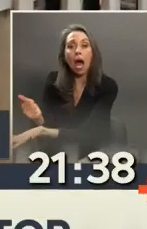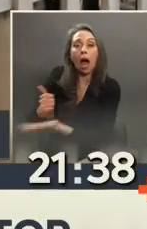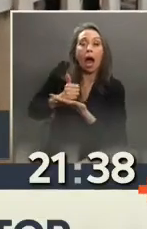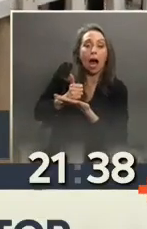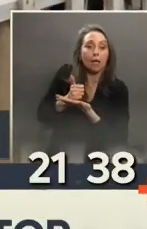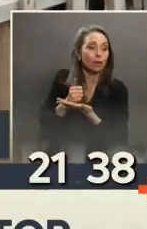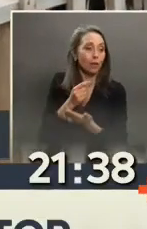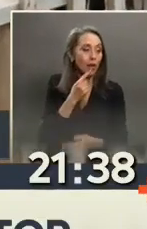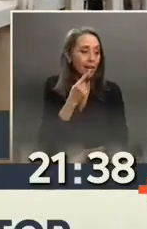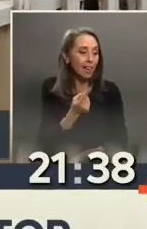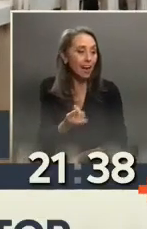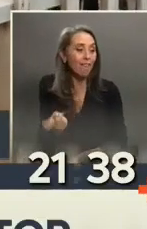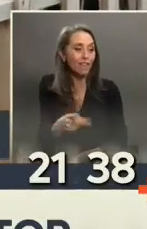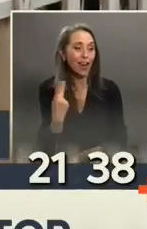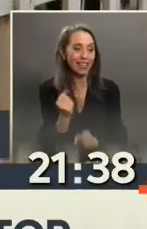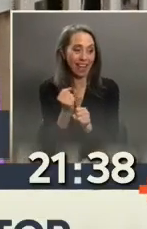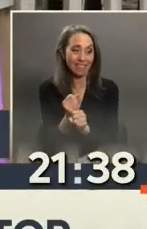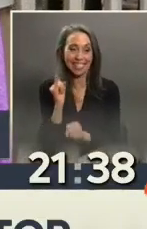sí